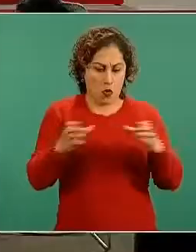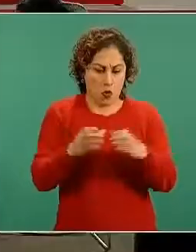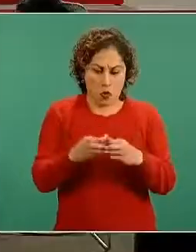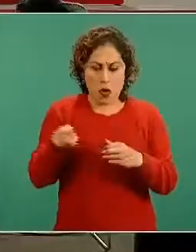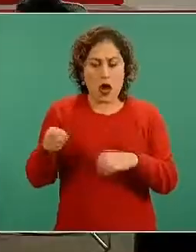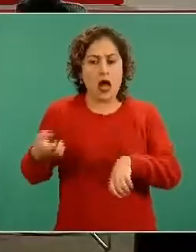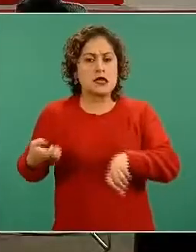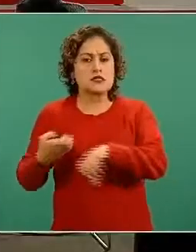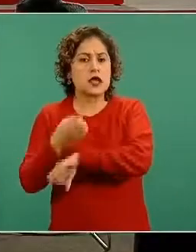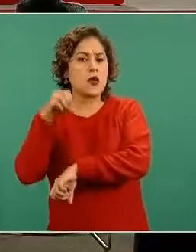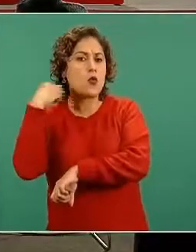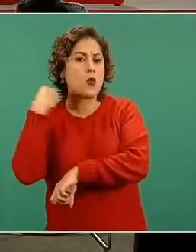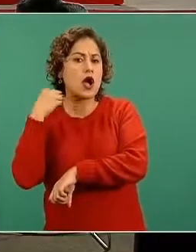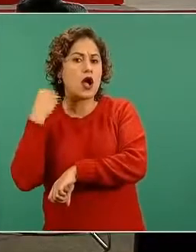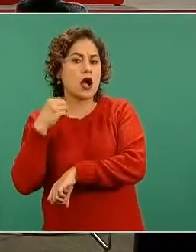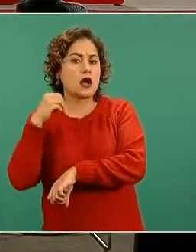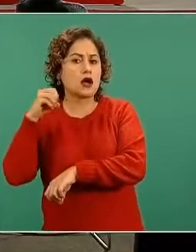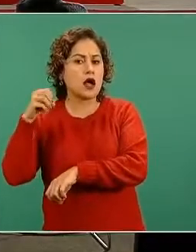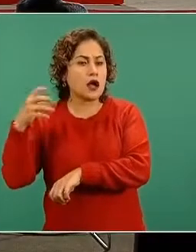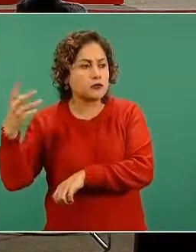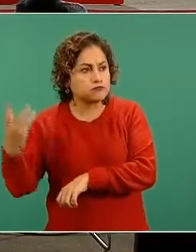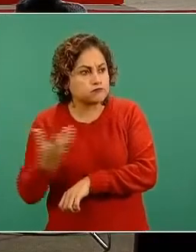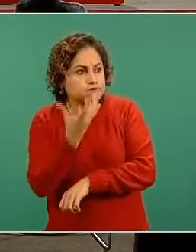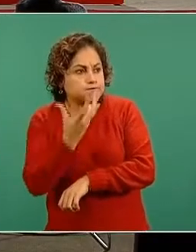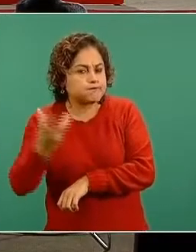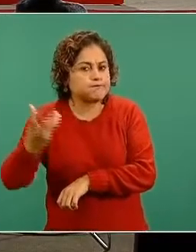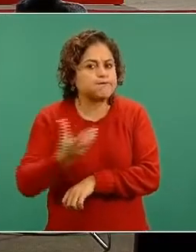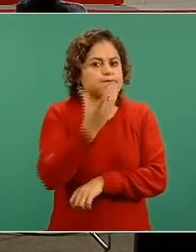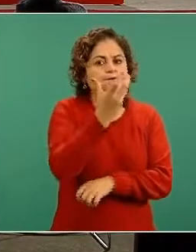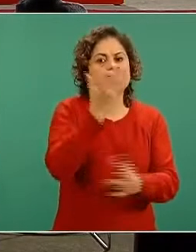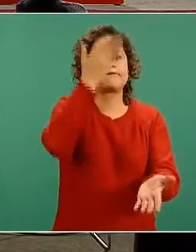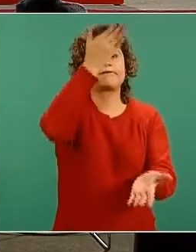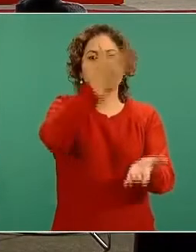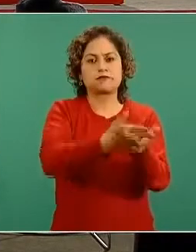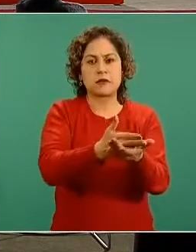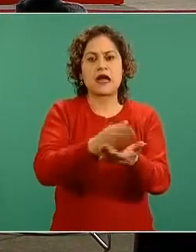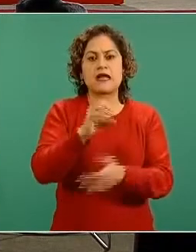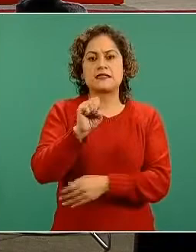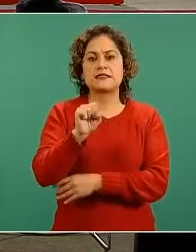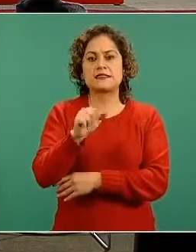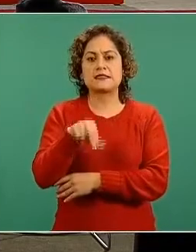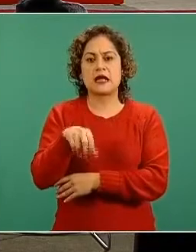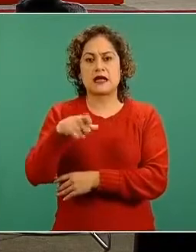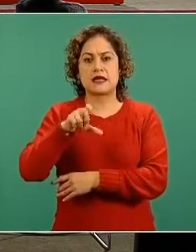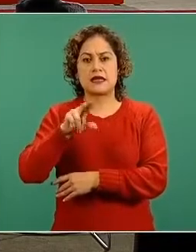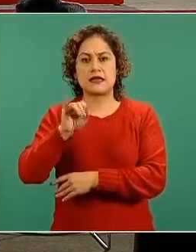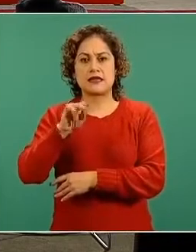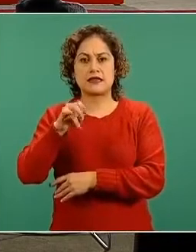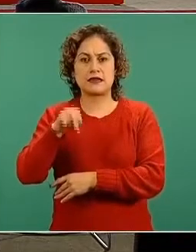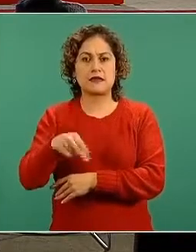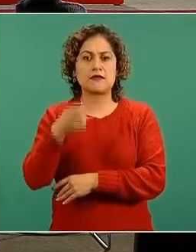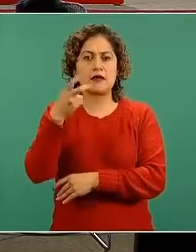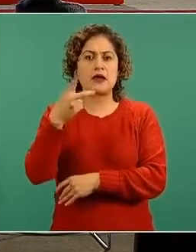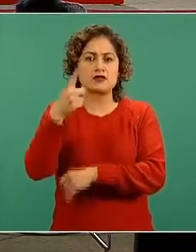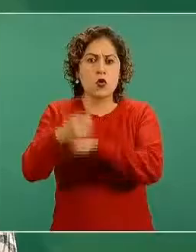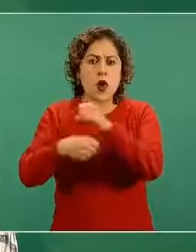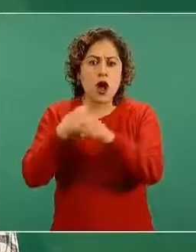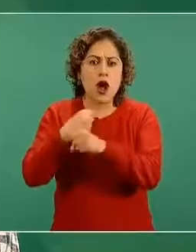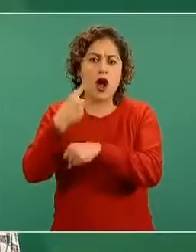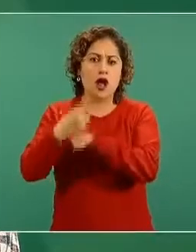Oaxaca hacia el Valle de San Quintín, cosa que ocurre por más de 200,000 personas todos los años en las